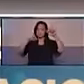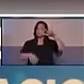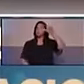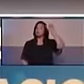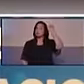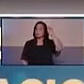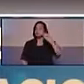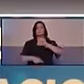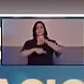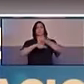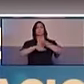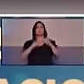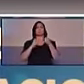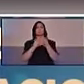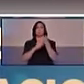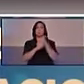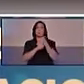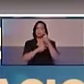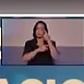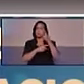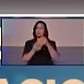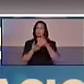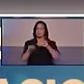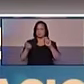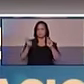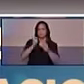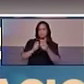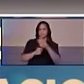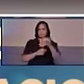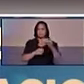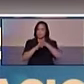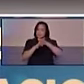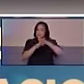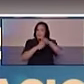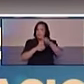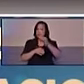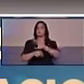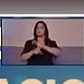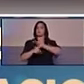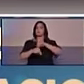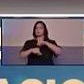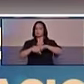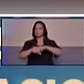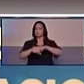amigos cristianos que iban a buscar un vehículo para una actividad de la iglesia